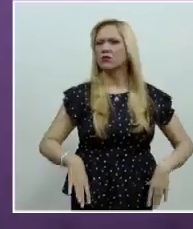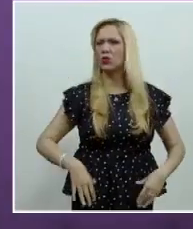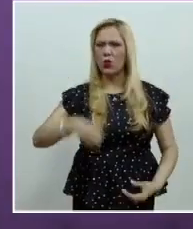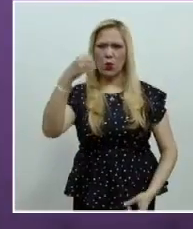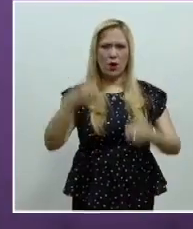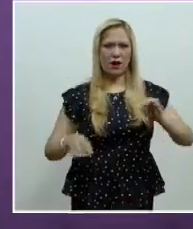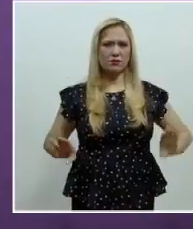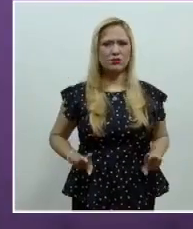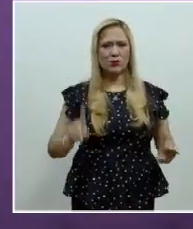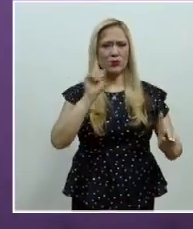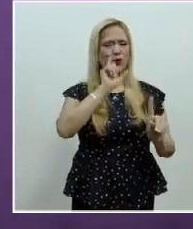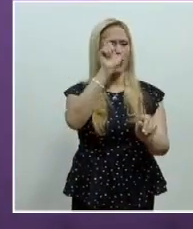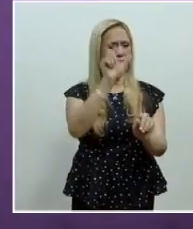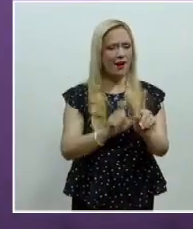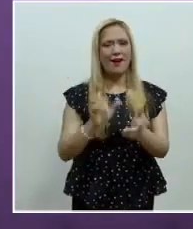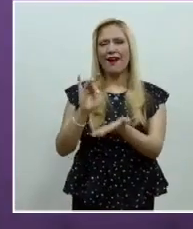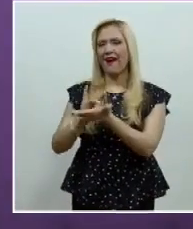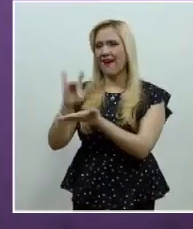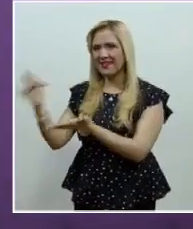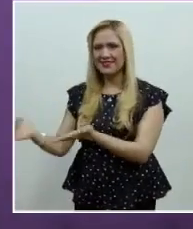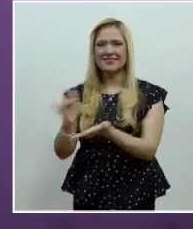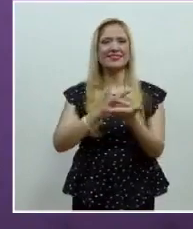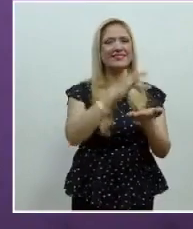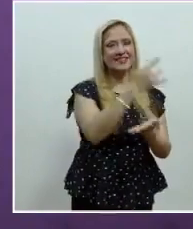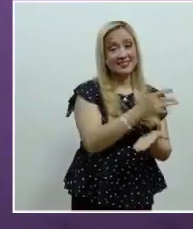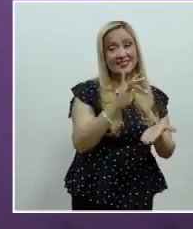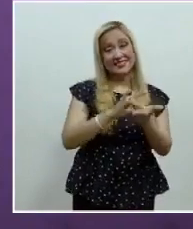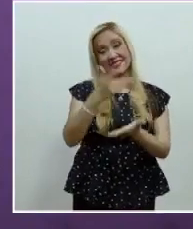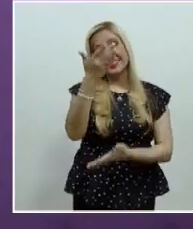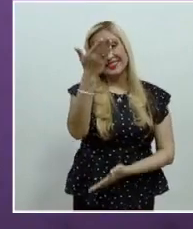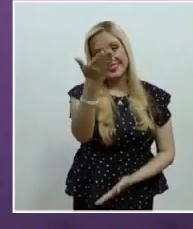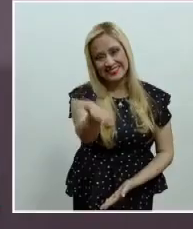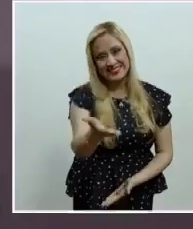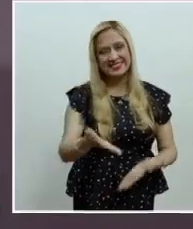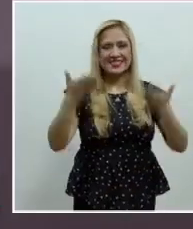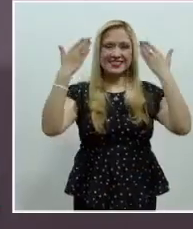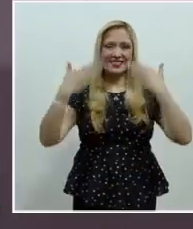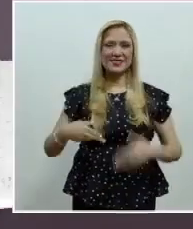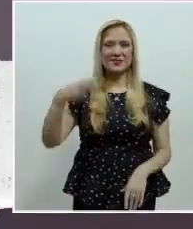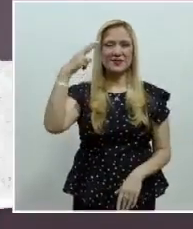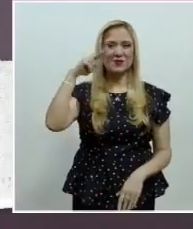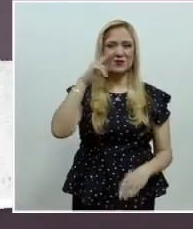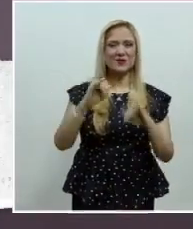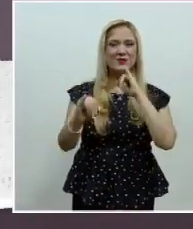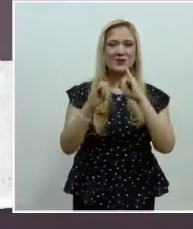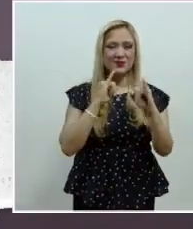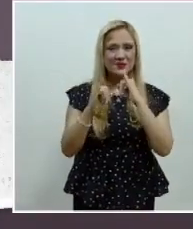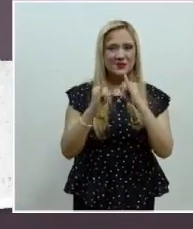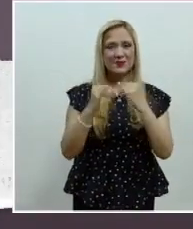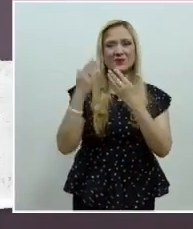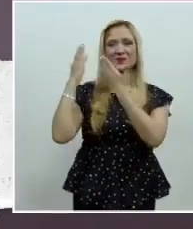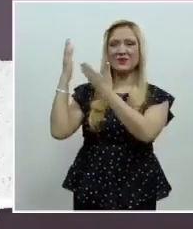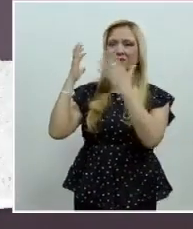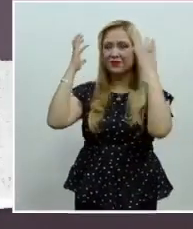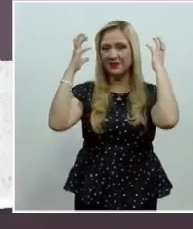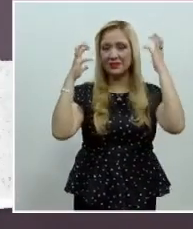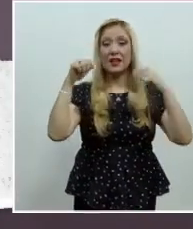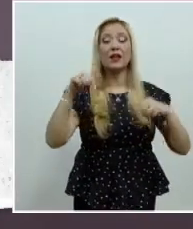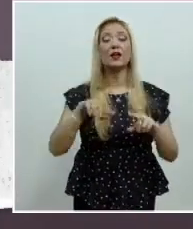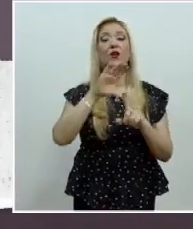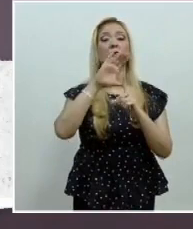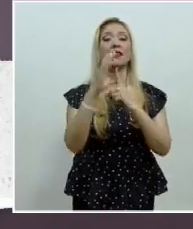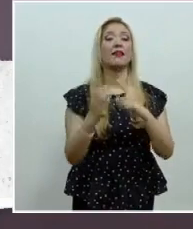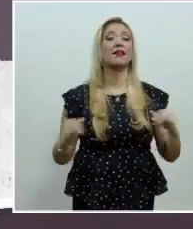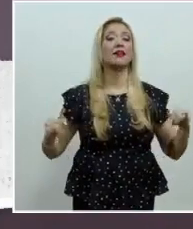de género. Les agradezco mucho su participación y también a usted que nos mira a través de la señal de Justicia TV, a este espacio del Comité